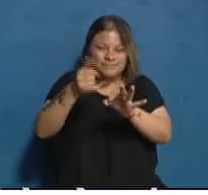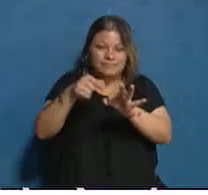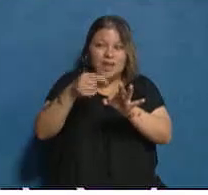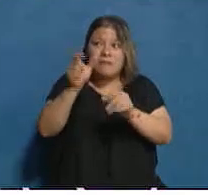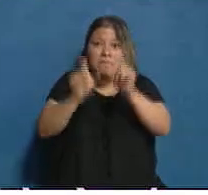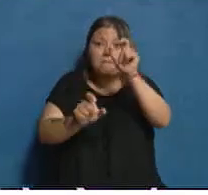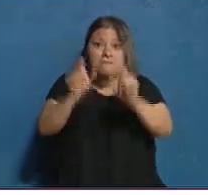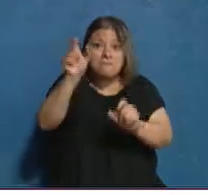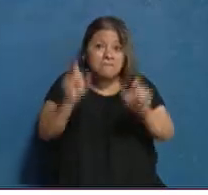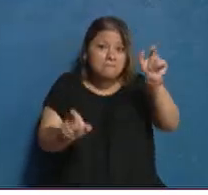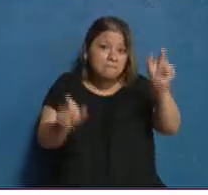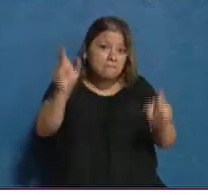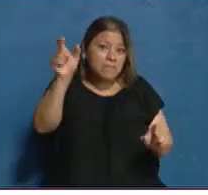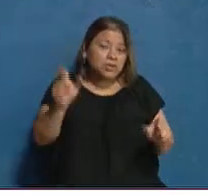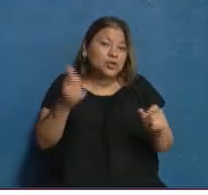que tienen